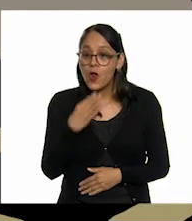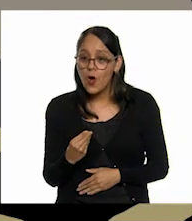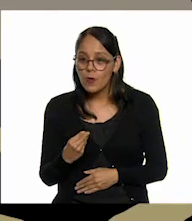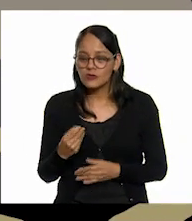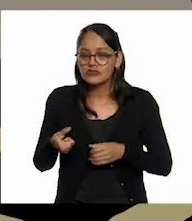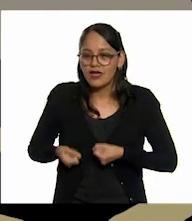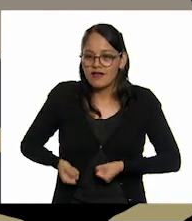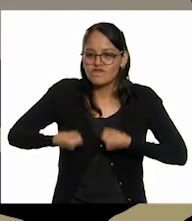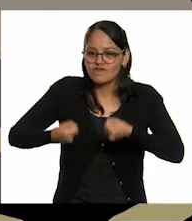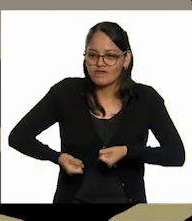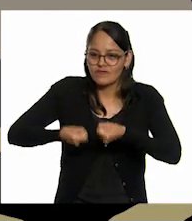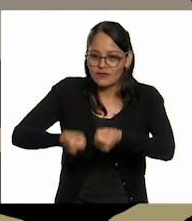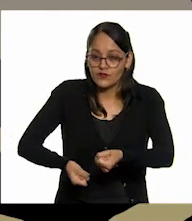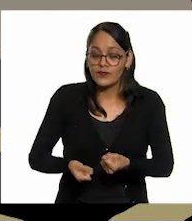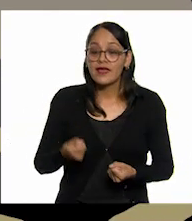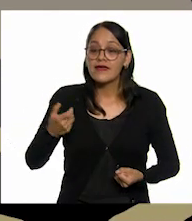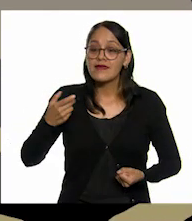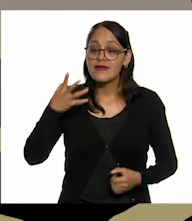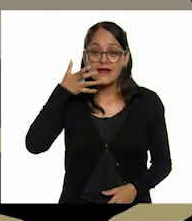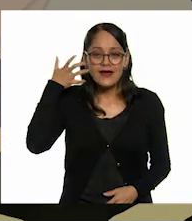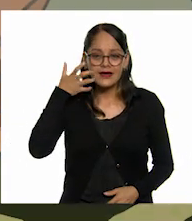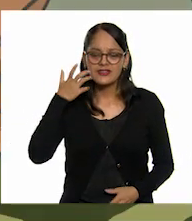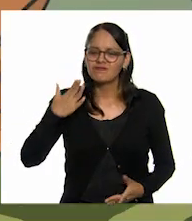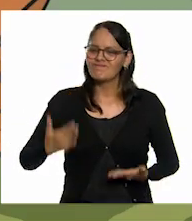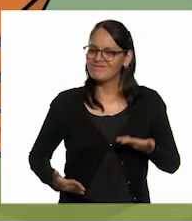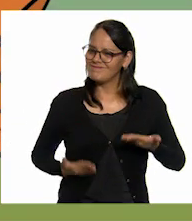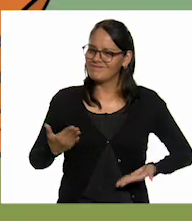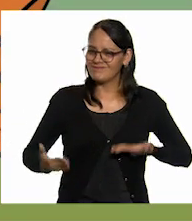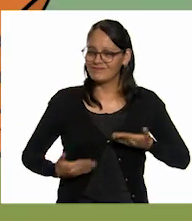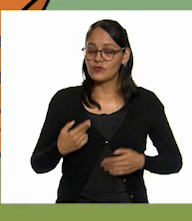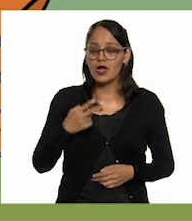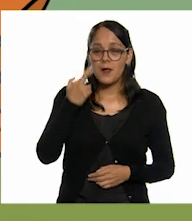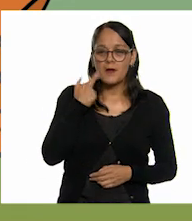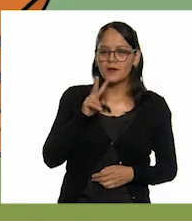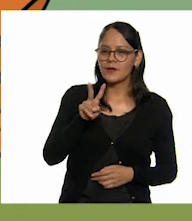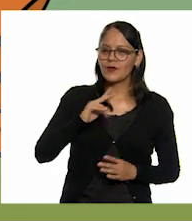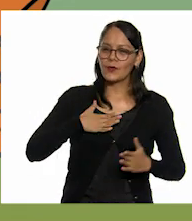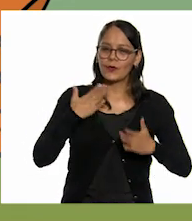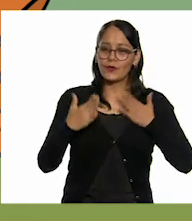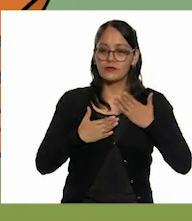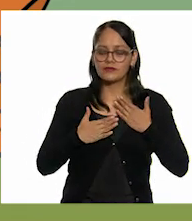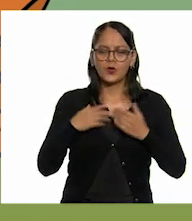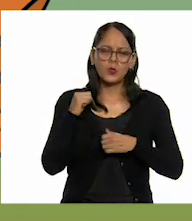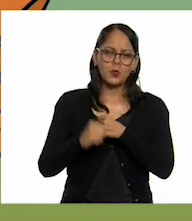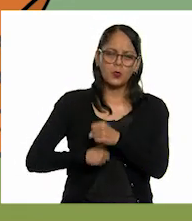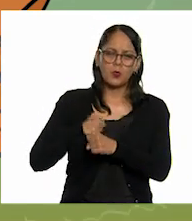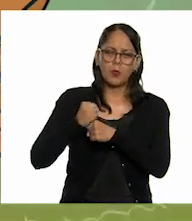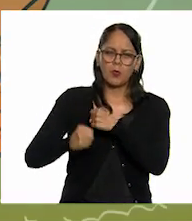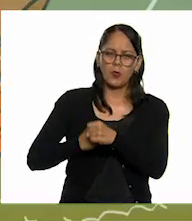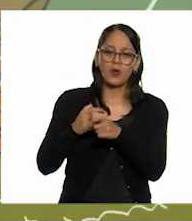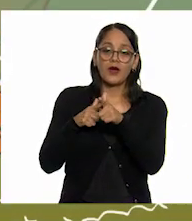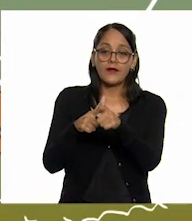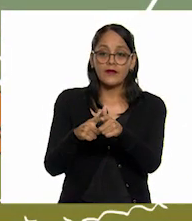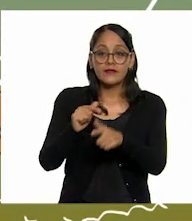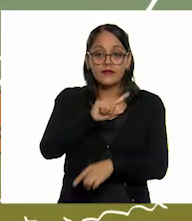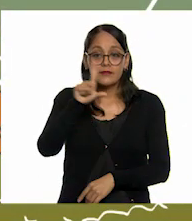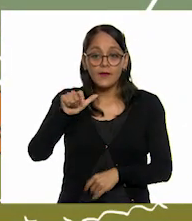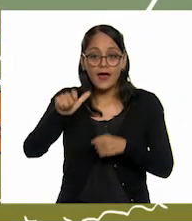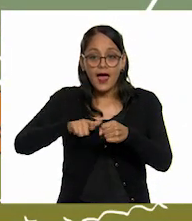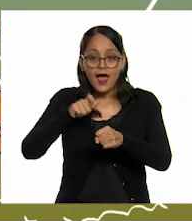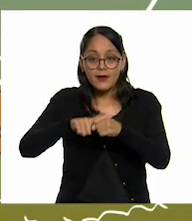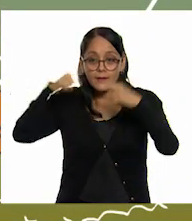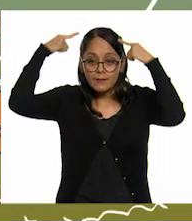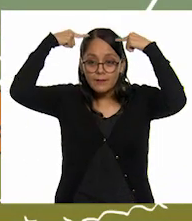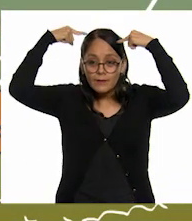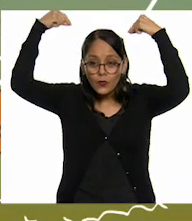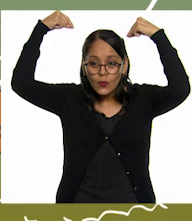divertía con sus bailes. Pasaron así muchos años hasta que un buen día el búho descubrió la